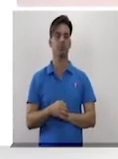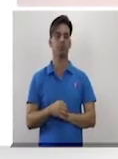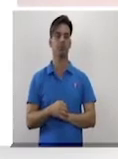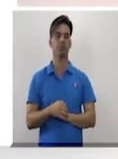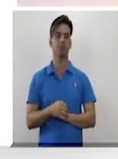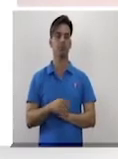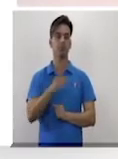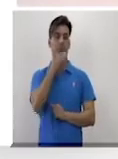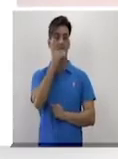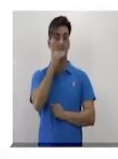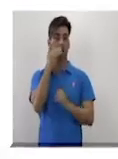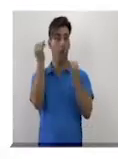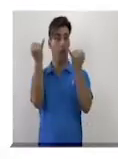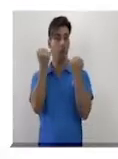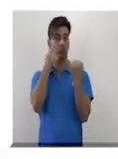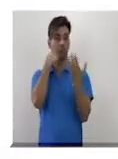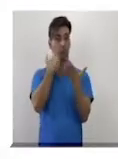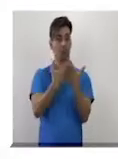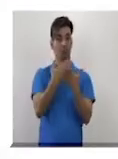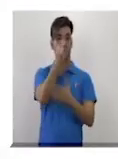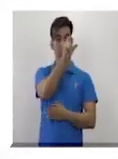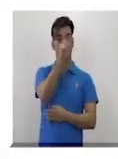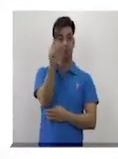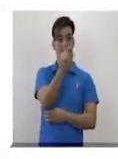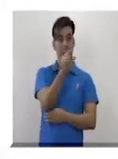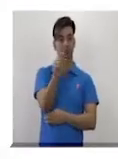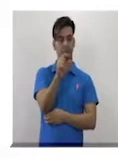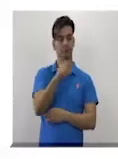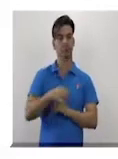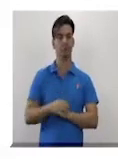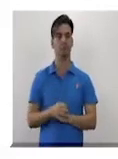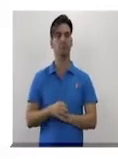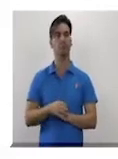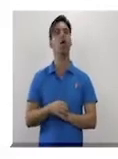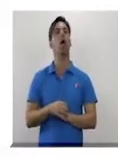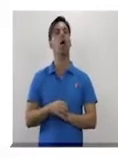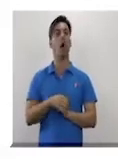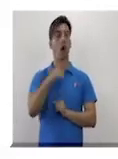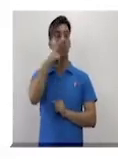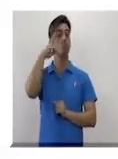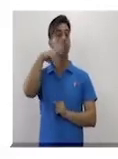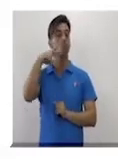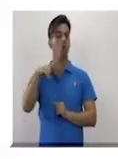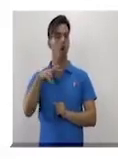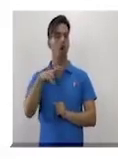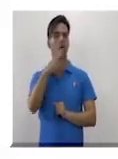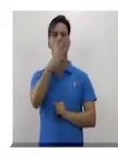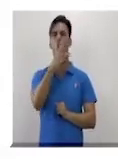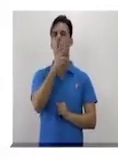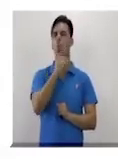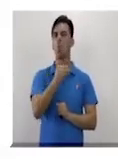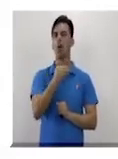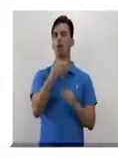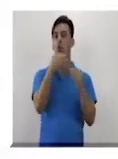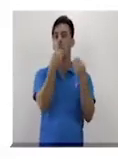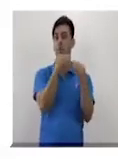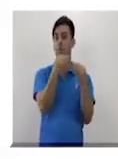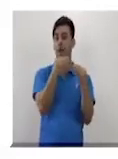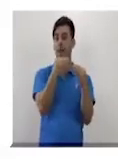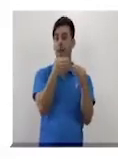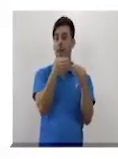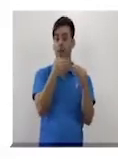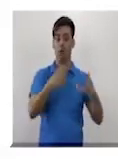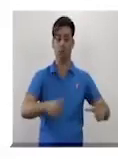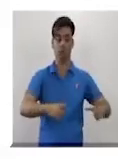Los datos los representamos, pero como tenemos que hallar la cantidad de material que se